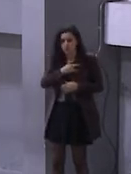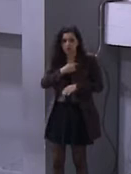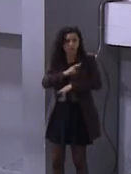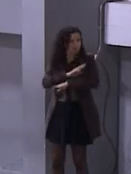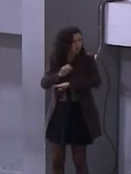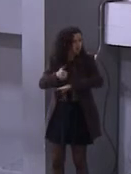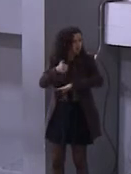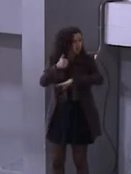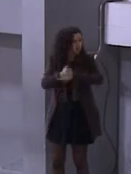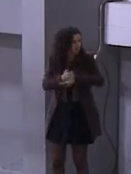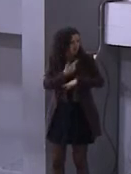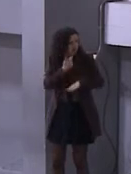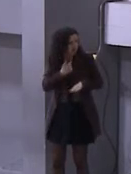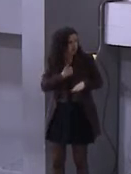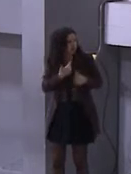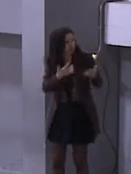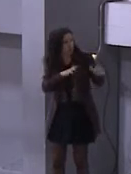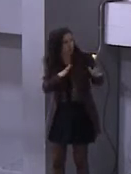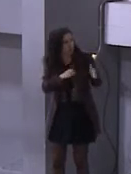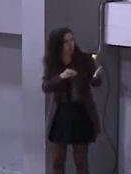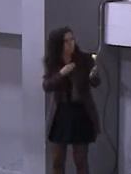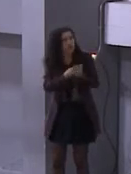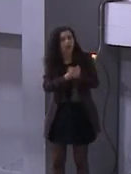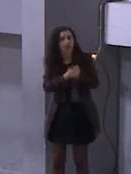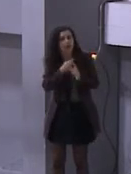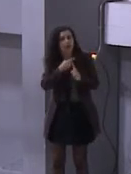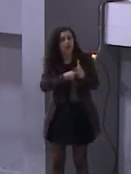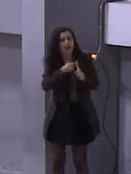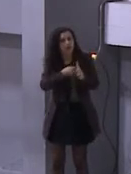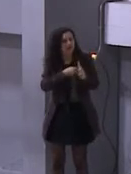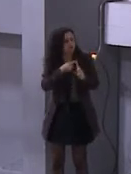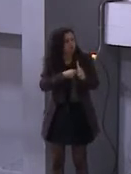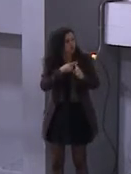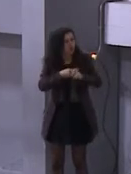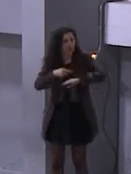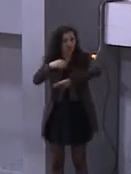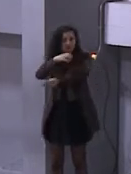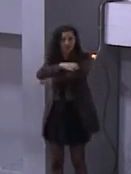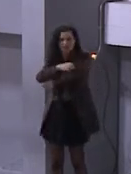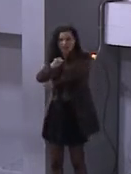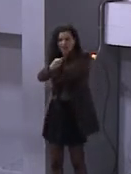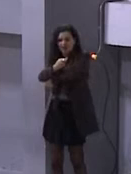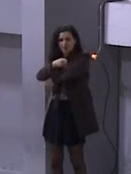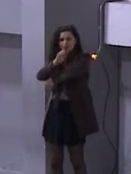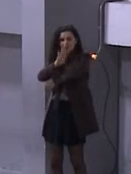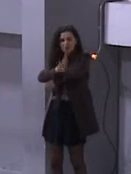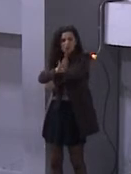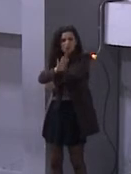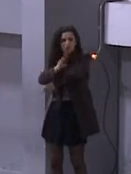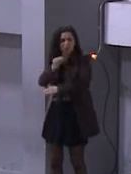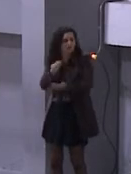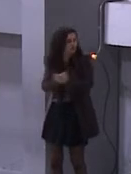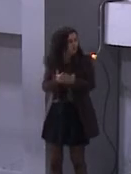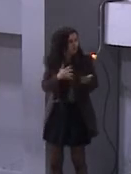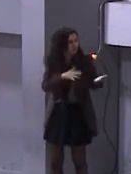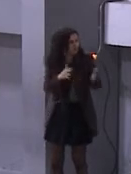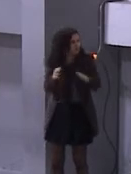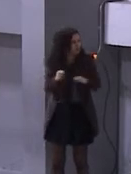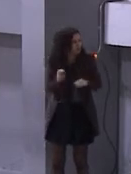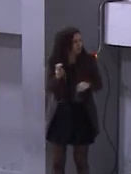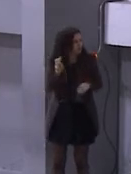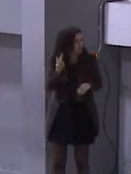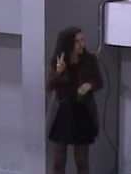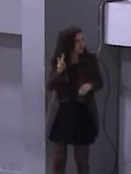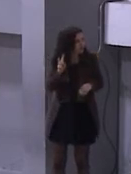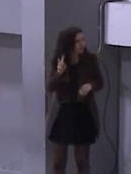puede corregir o me puede recordar cuánto se iba a pagar en arriendo de ese centro cultural, más o menos 70